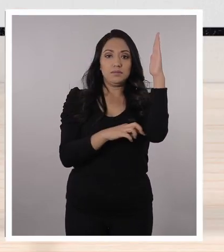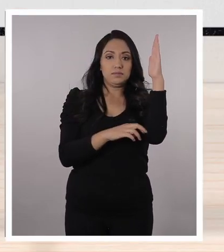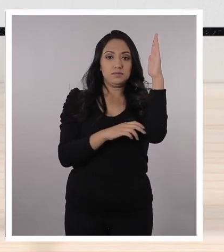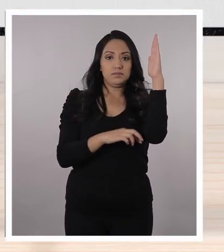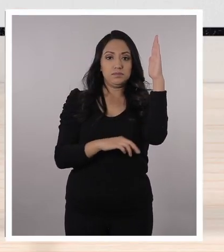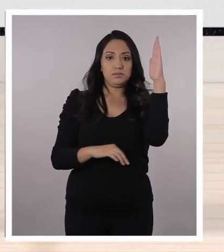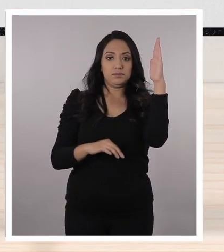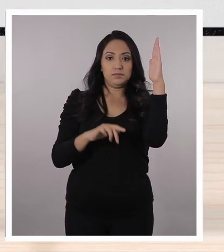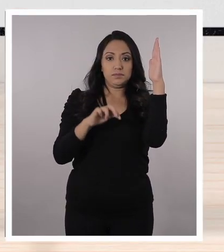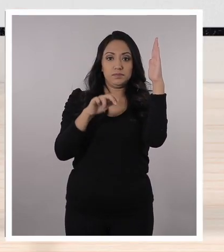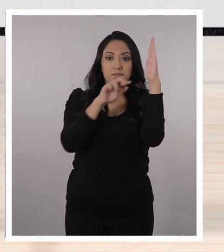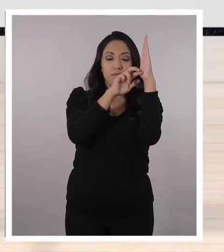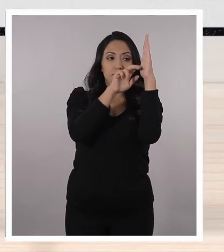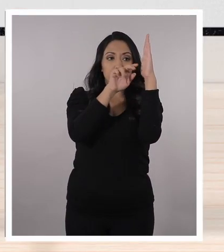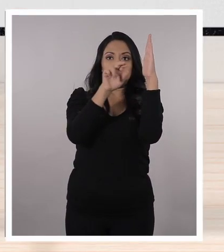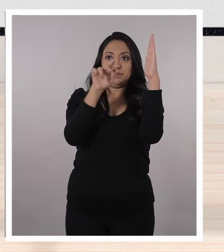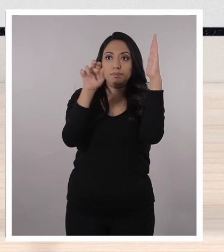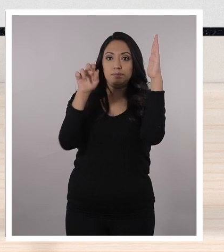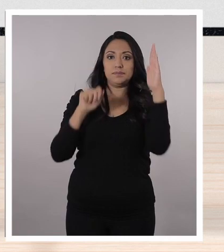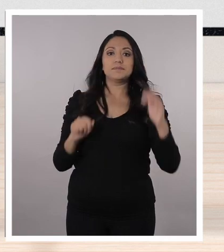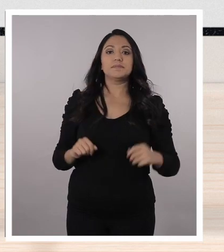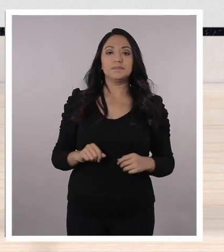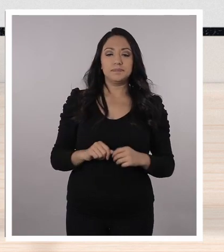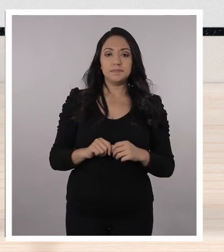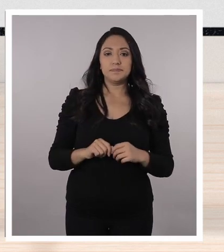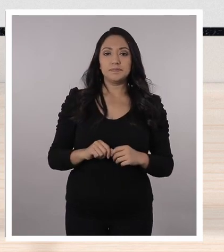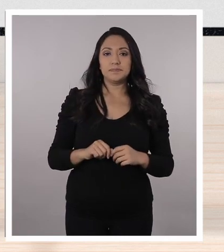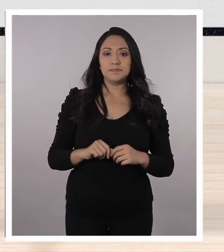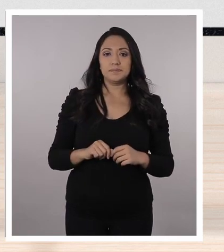20. Hacemos puntitos, ¿no es cierto?